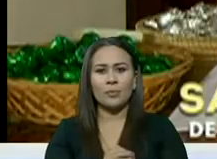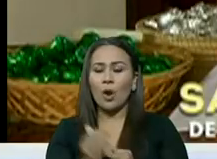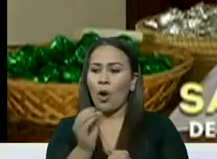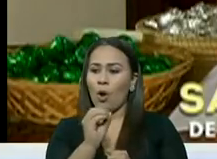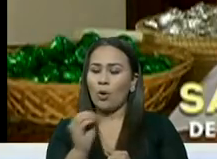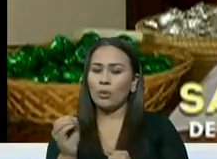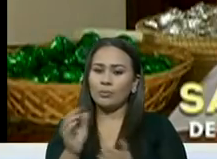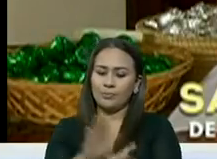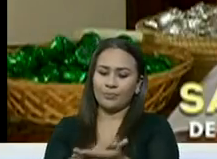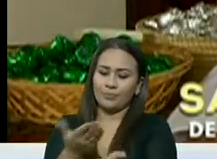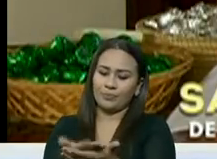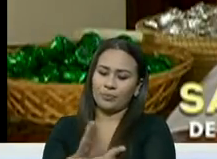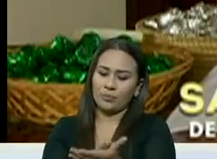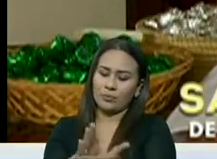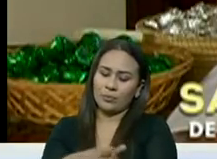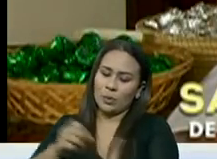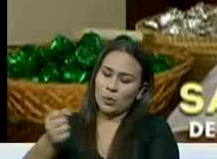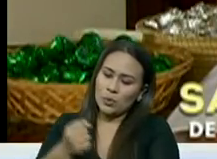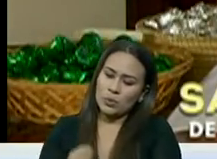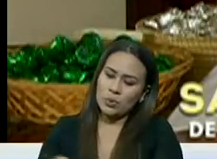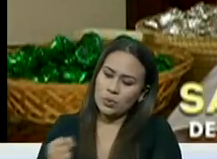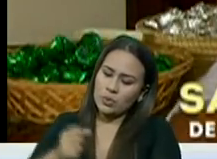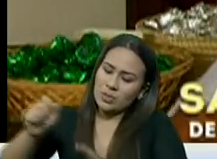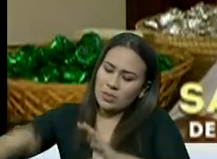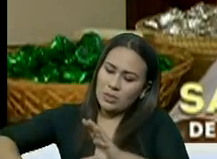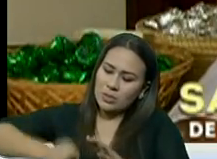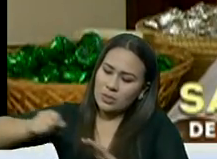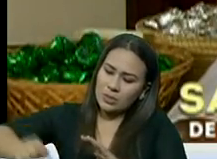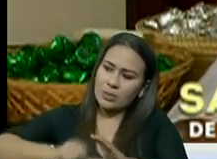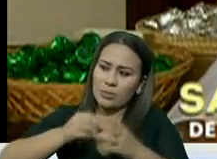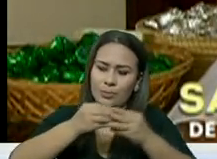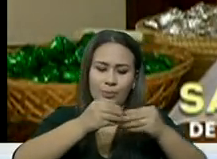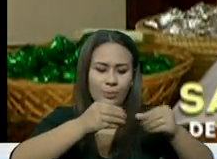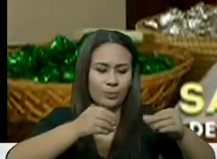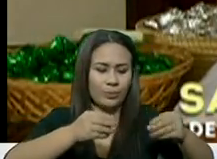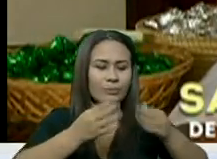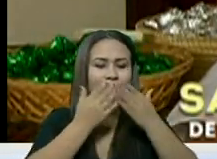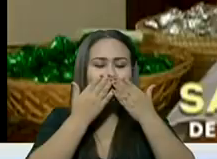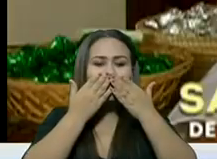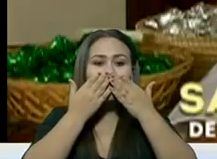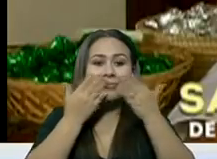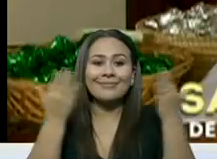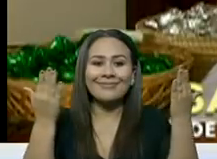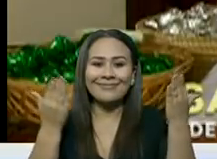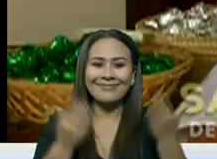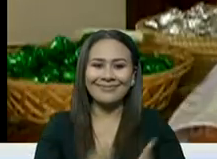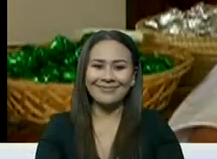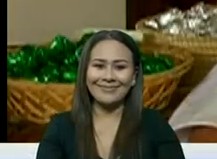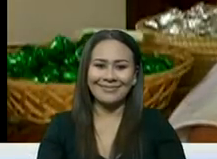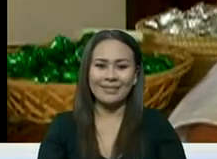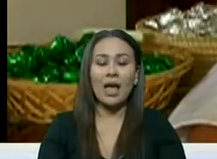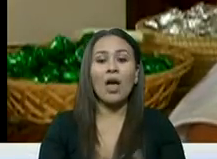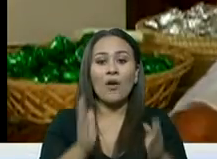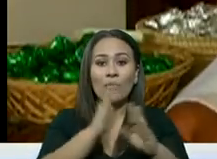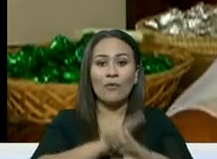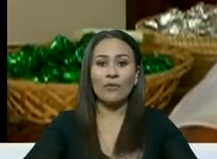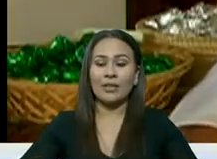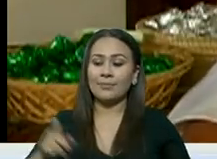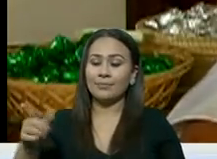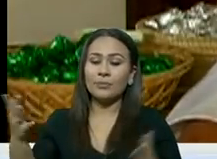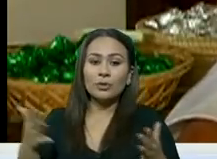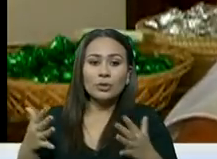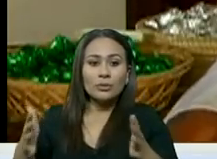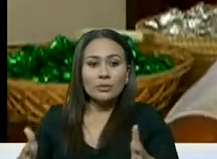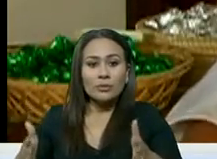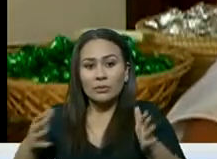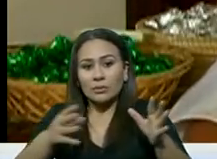tostado, en el pilado, en el premolido, en el refinado, en el conchado, y finalmente llega a la refinadora, en donde se